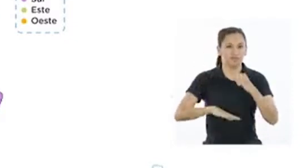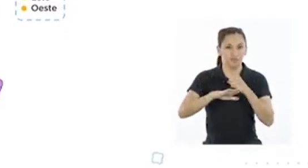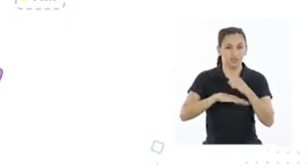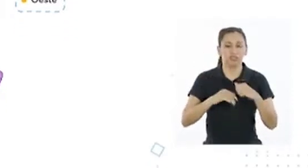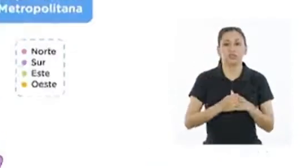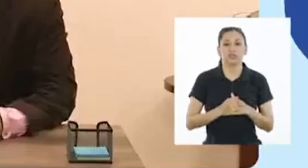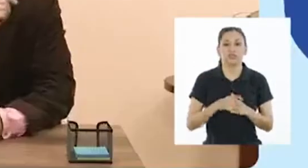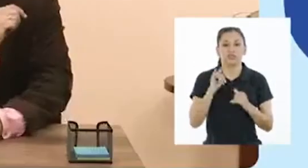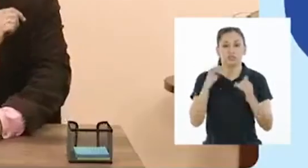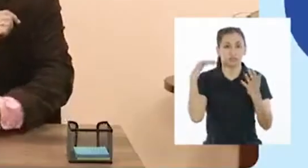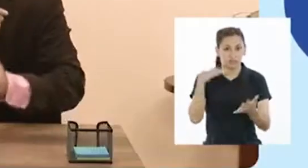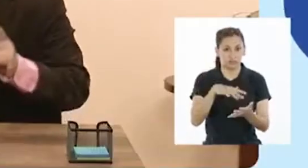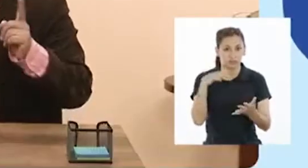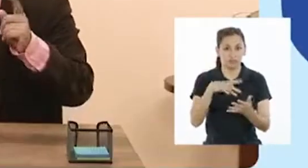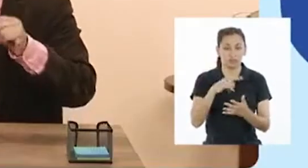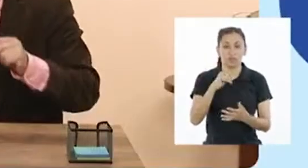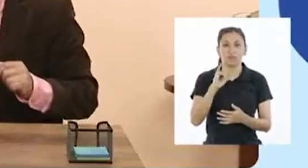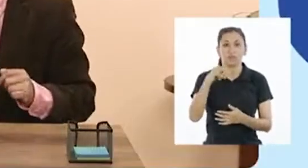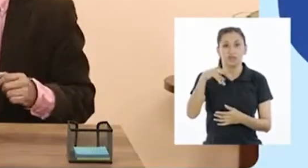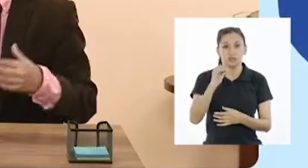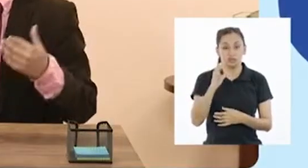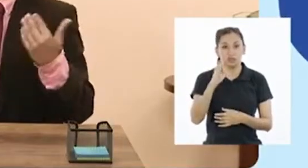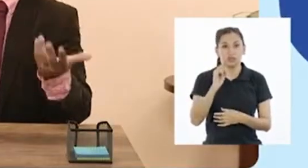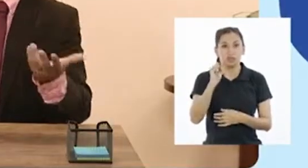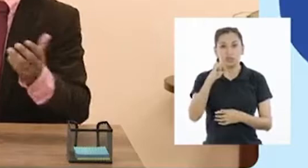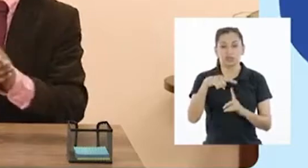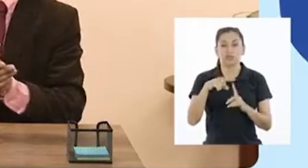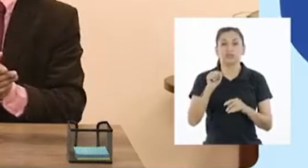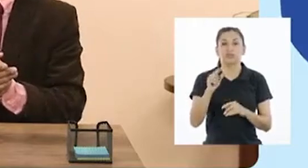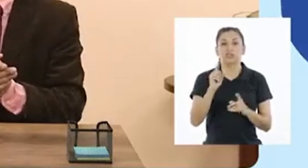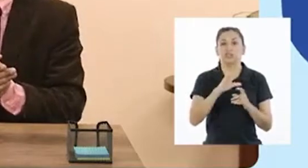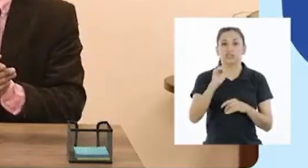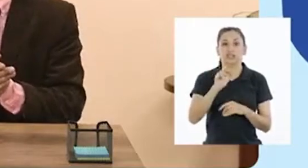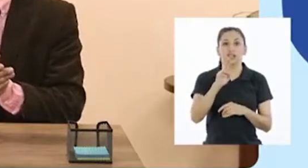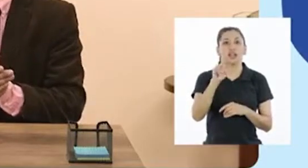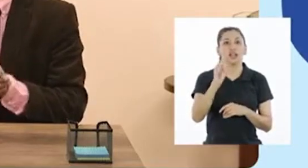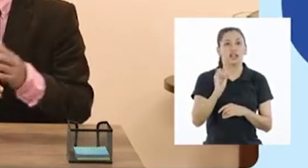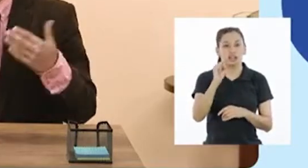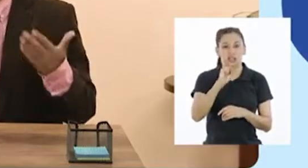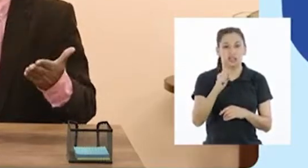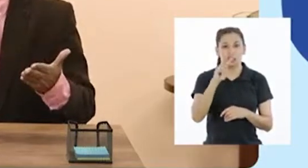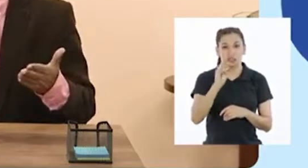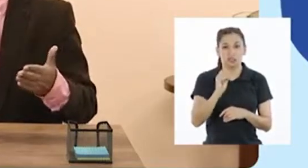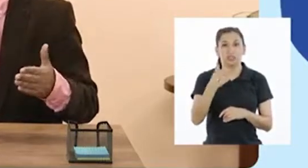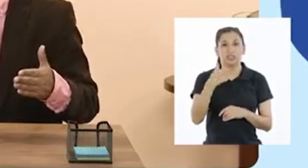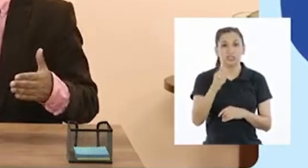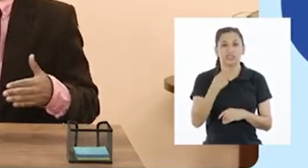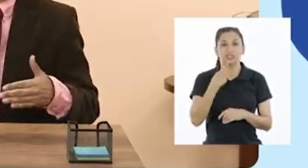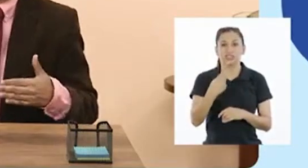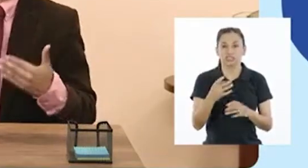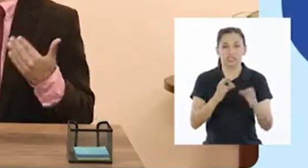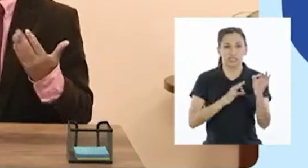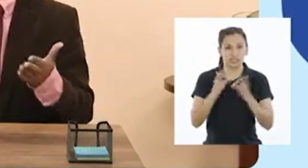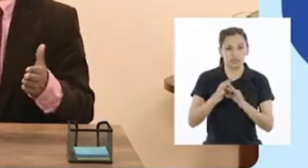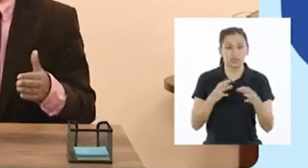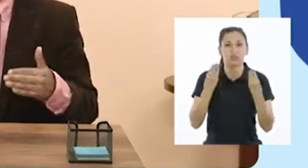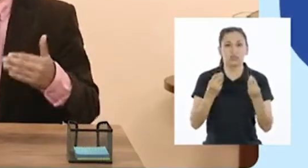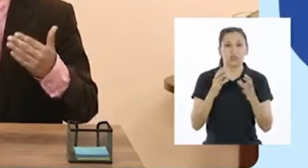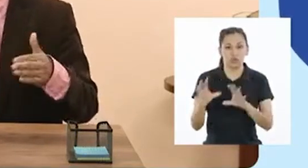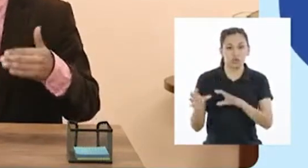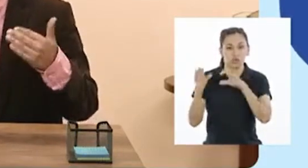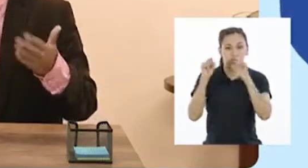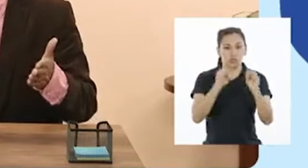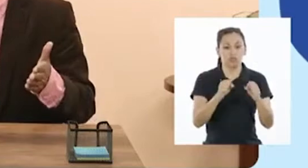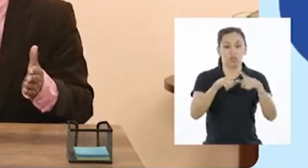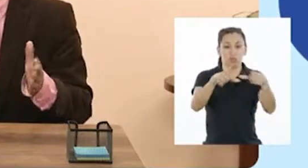mínima. Los estudios de Gino Costa y Carlos Romero en el 2010 explican que la recuperación